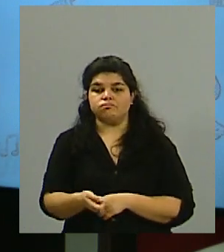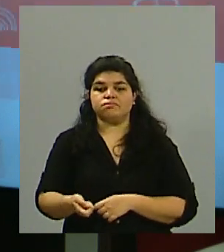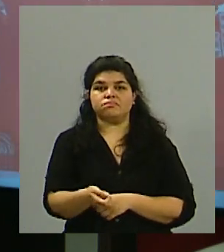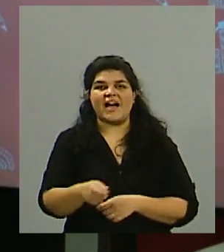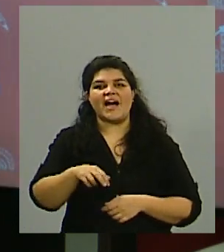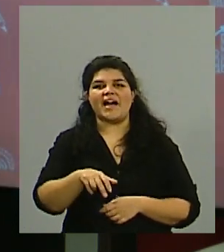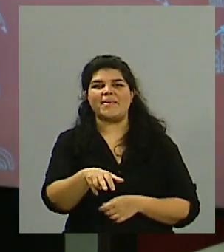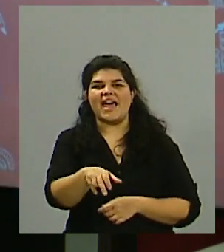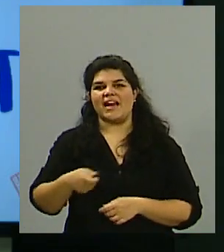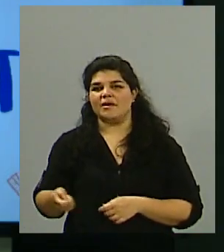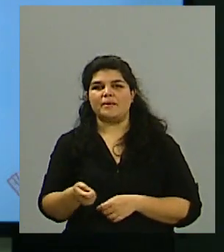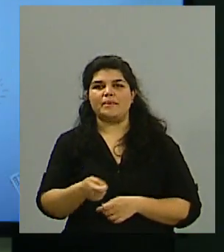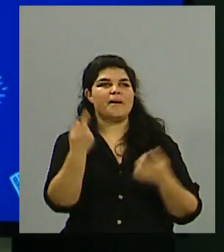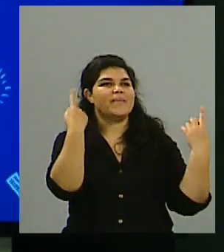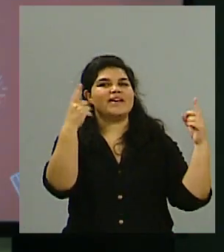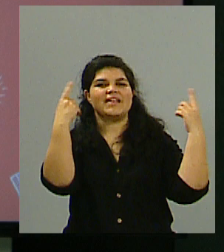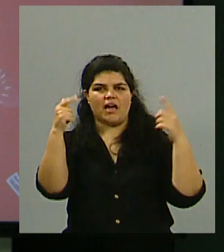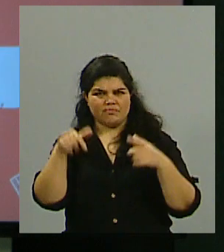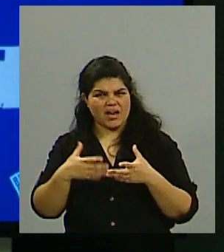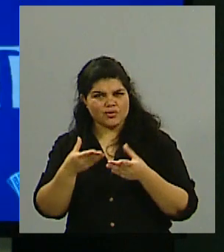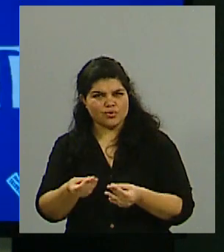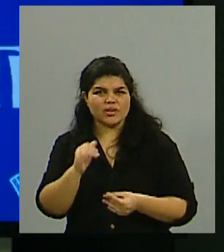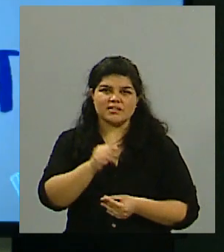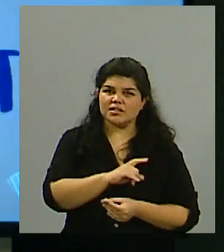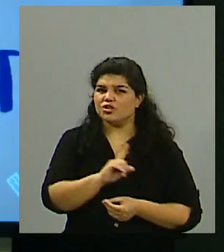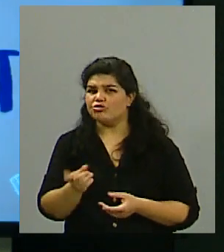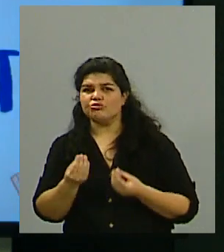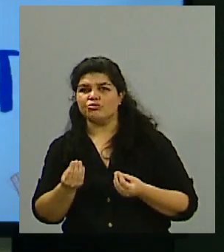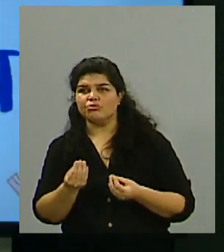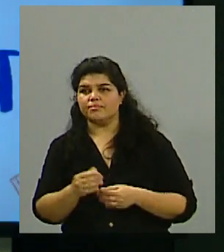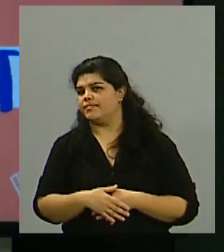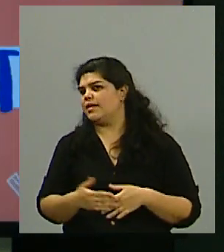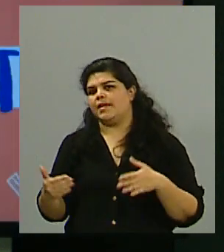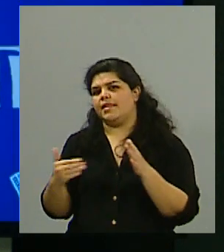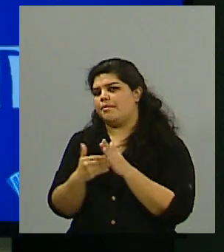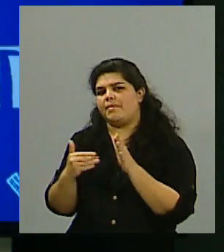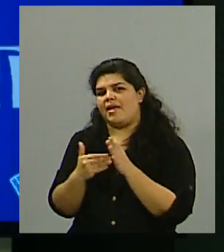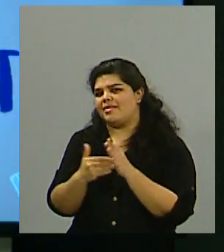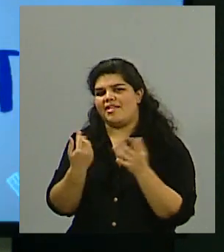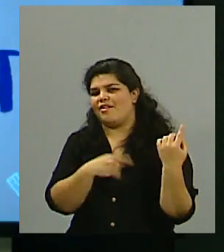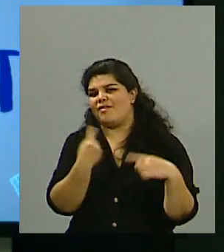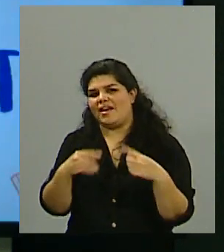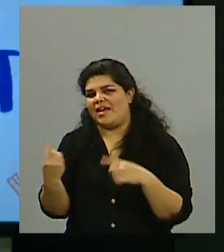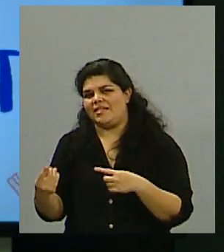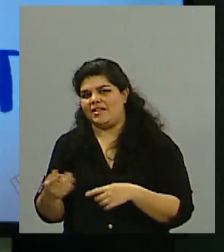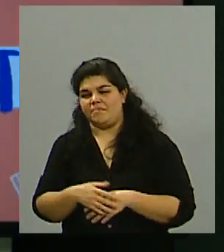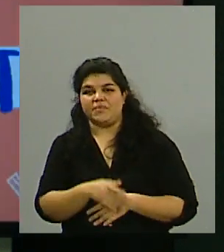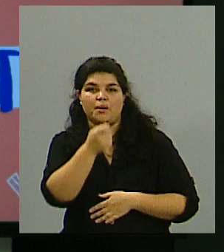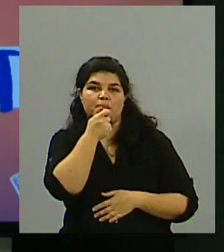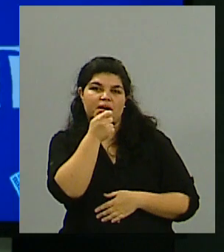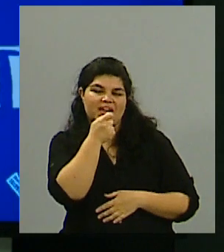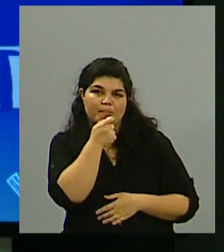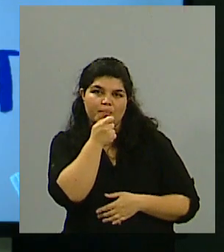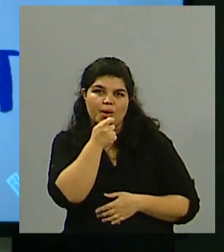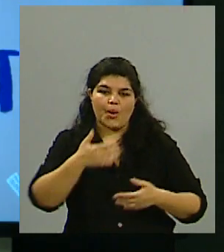bueno, eso ayuda. Eso va a depender de un montón de casos en particular, pero por ejemplo, en los cachorros, no tenerlos en